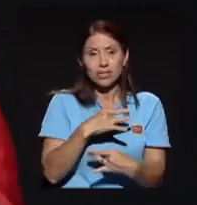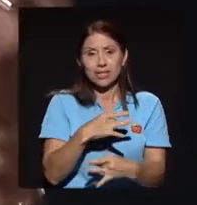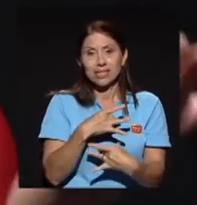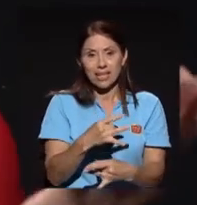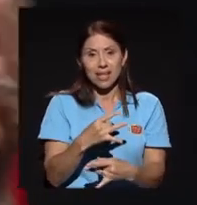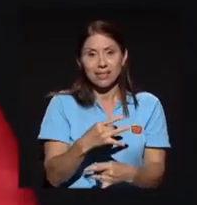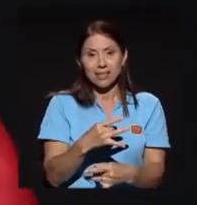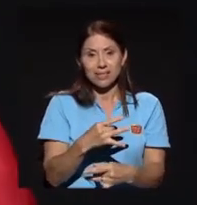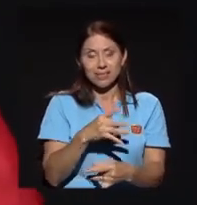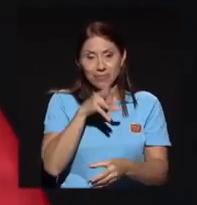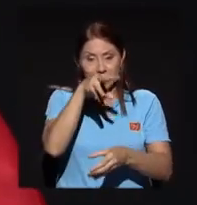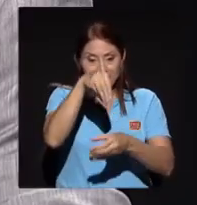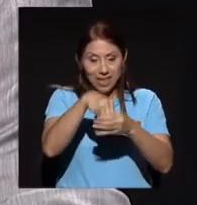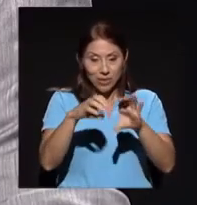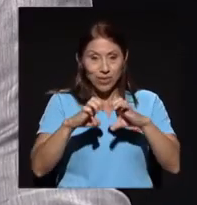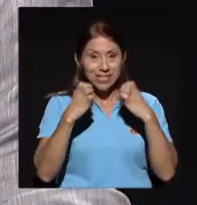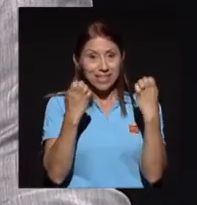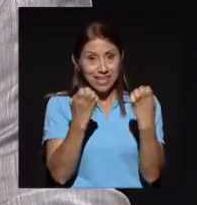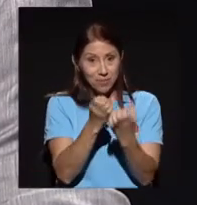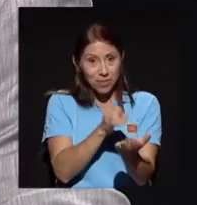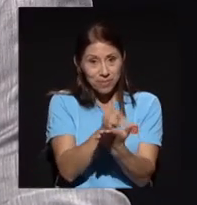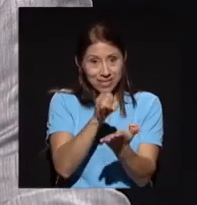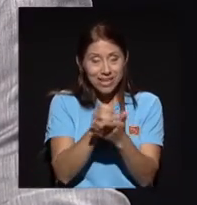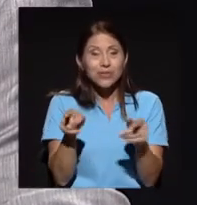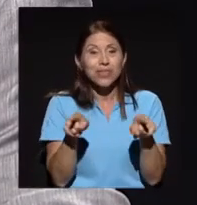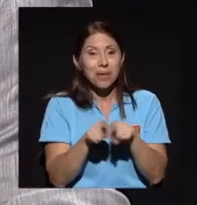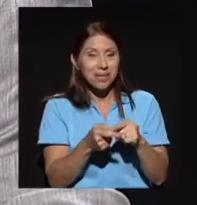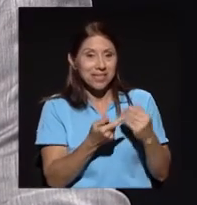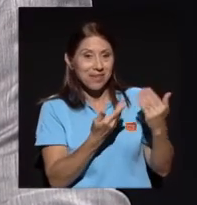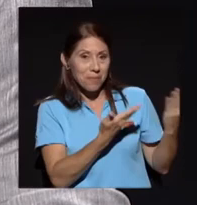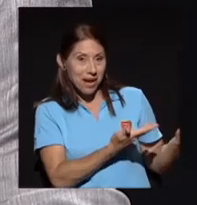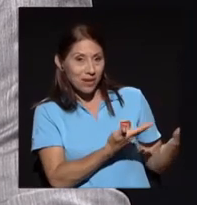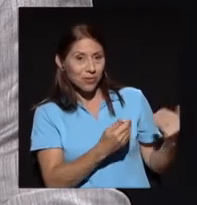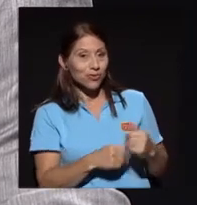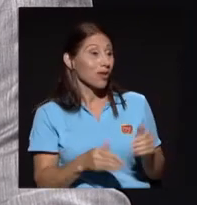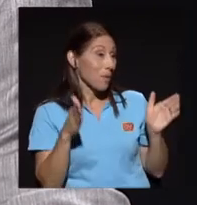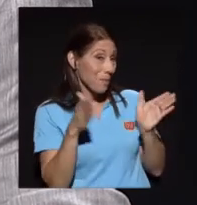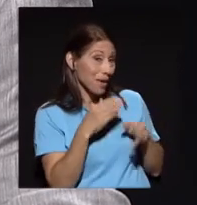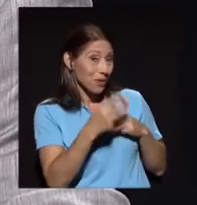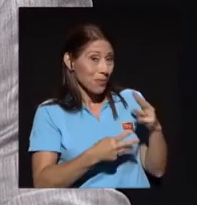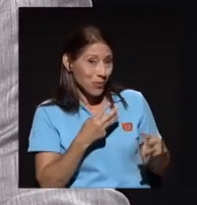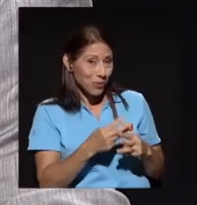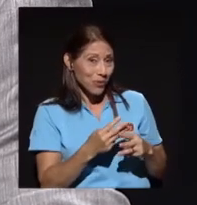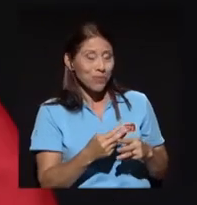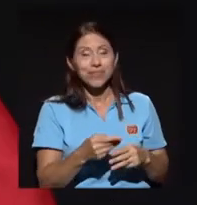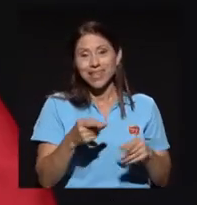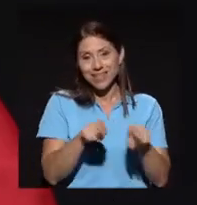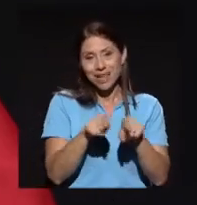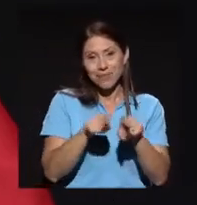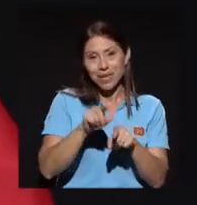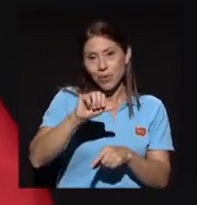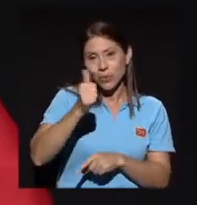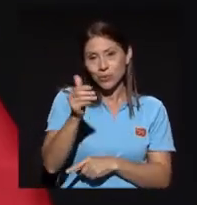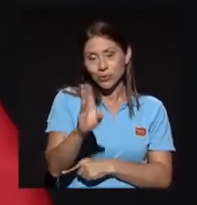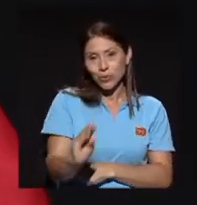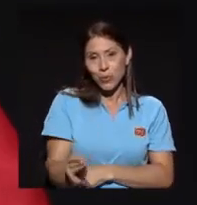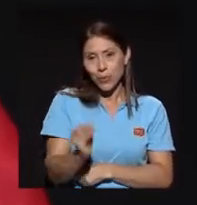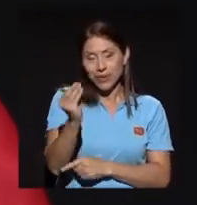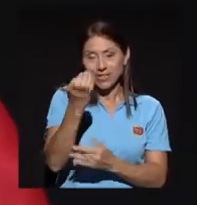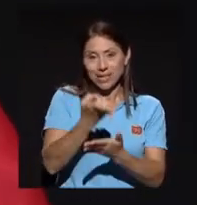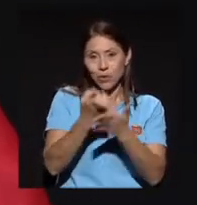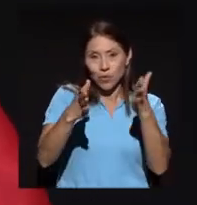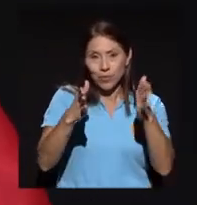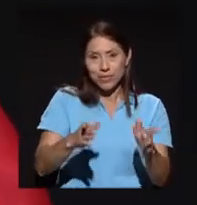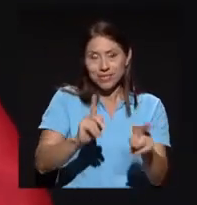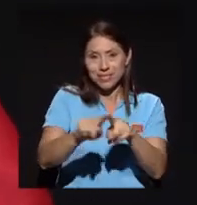Dentro de ese equipo de investigación estaba Marcos también y otros jóvenes economistas en